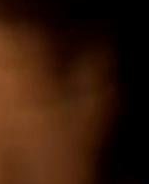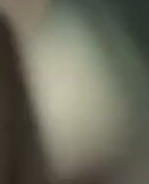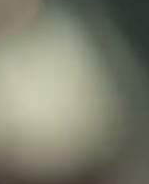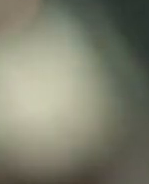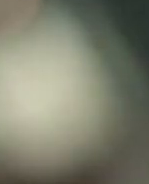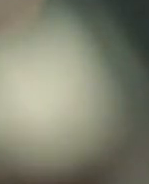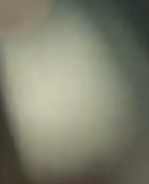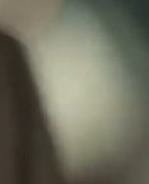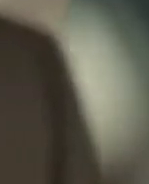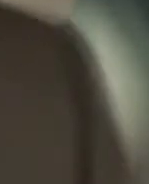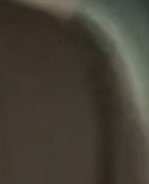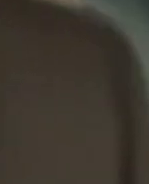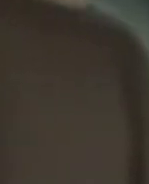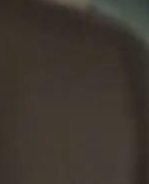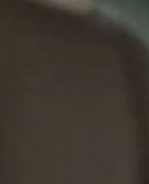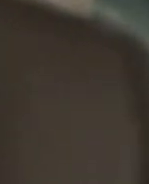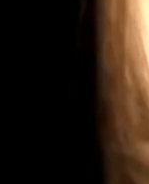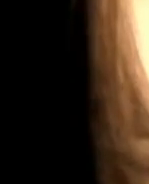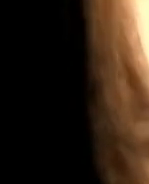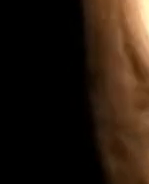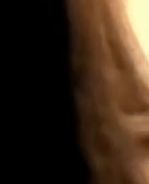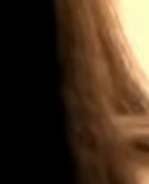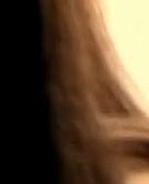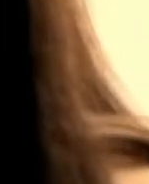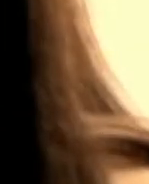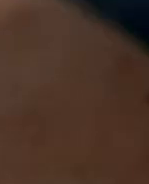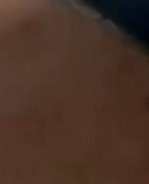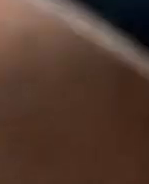pablo quiere que vayamos mañana porque